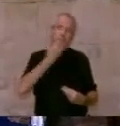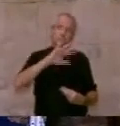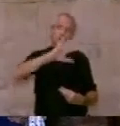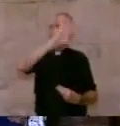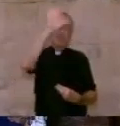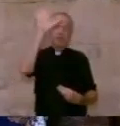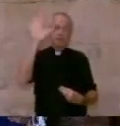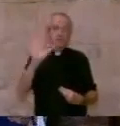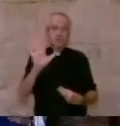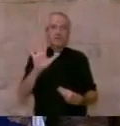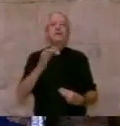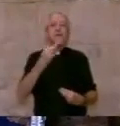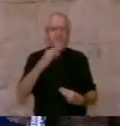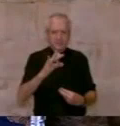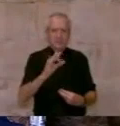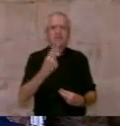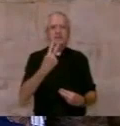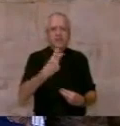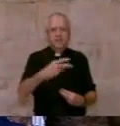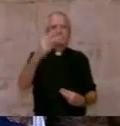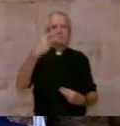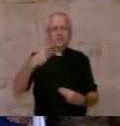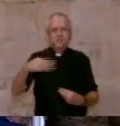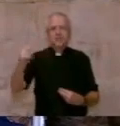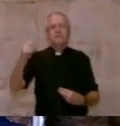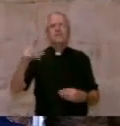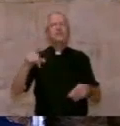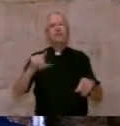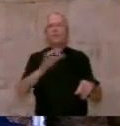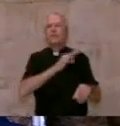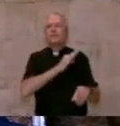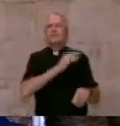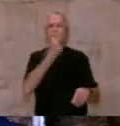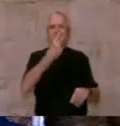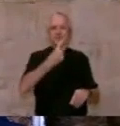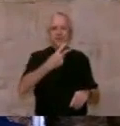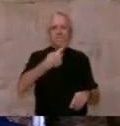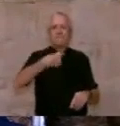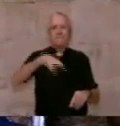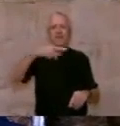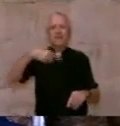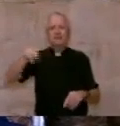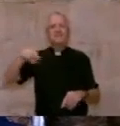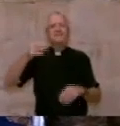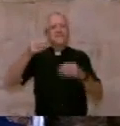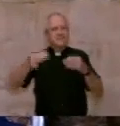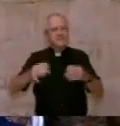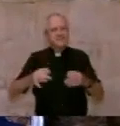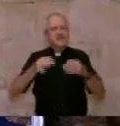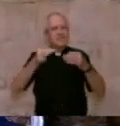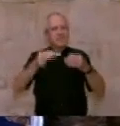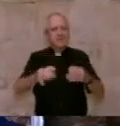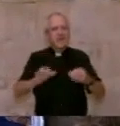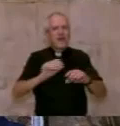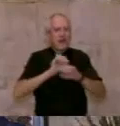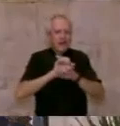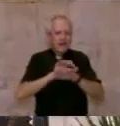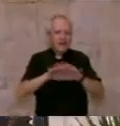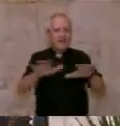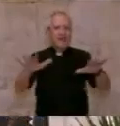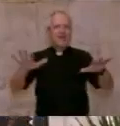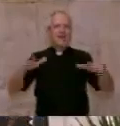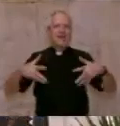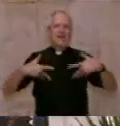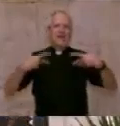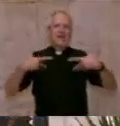en dos. De dos en dos. Es como el Señor nos envía siempre a irradiar por todas partes la alegría de su